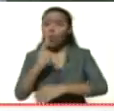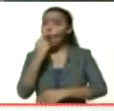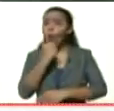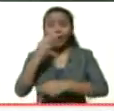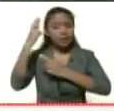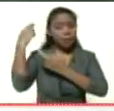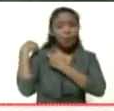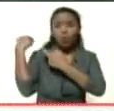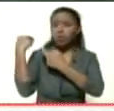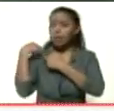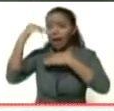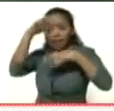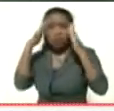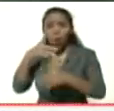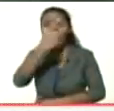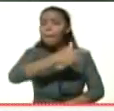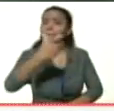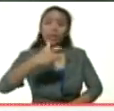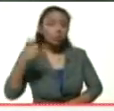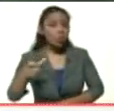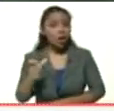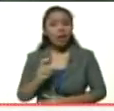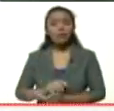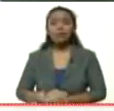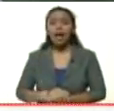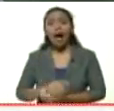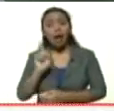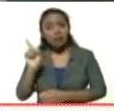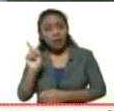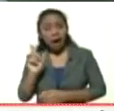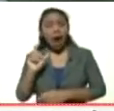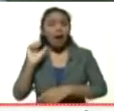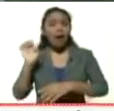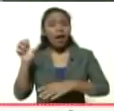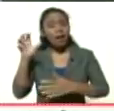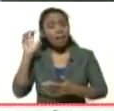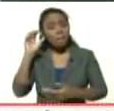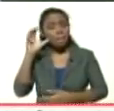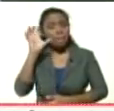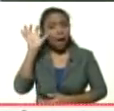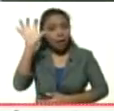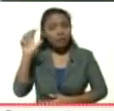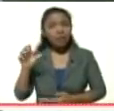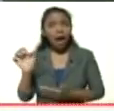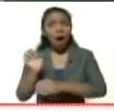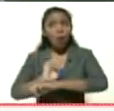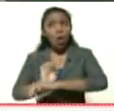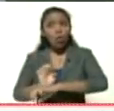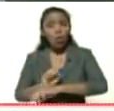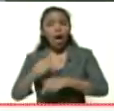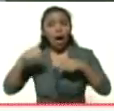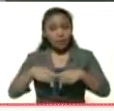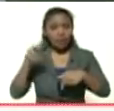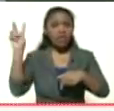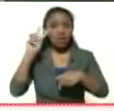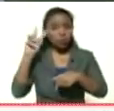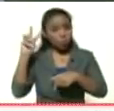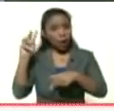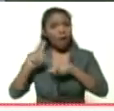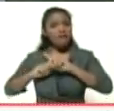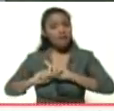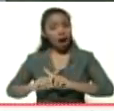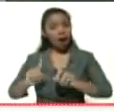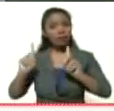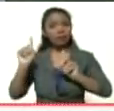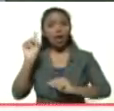momento de atender a las ciudadanas y a los ciudadanos de Guayaquil y del Ecuador. Venezuela,